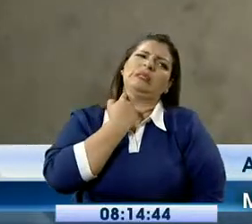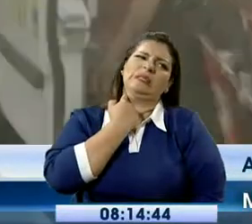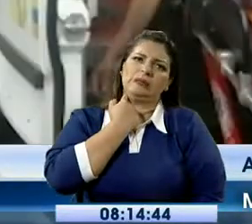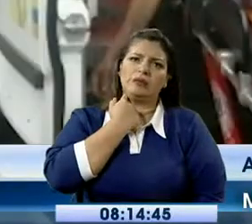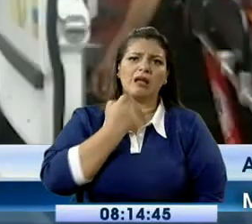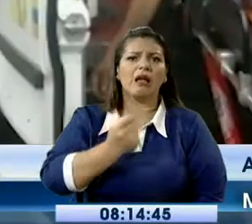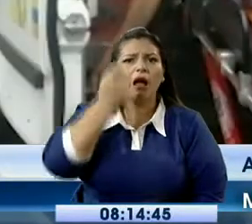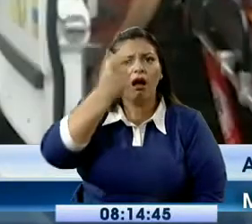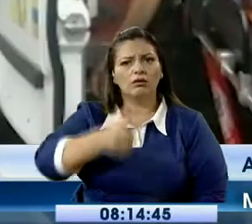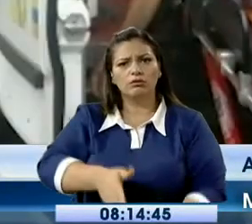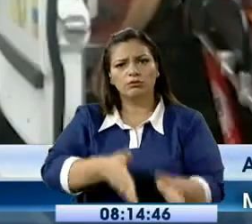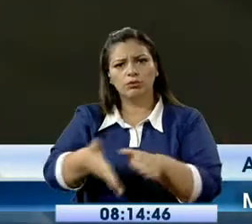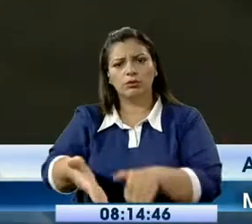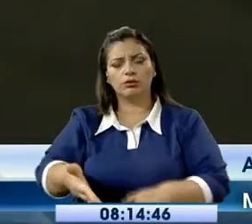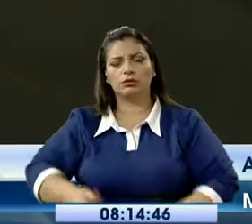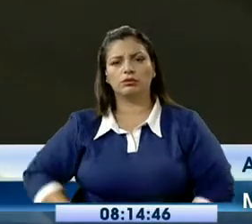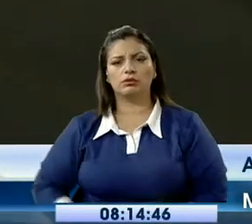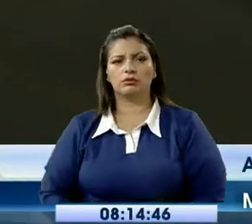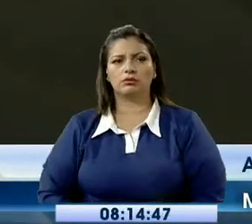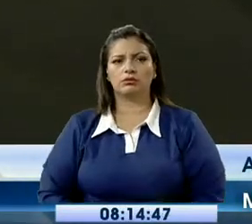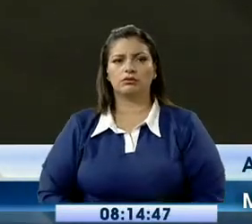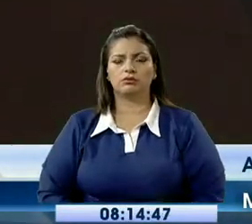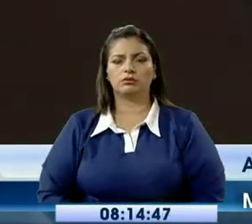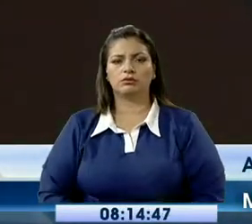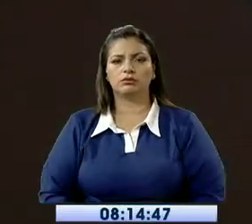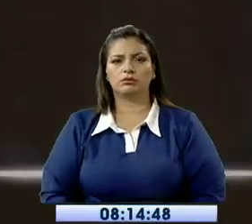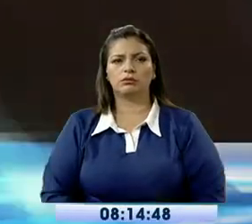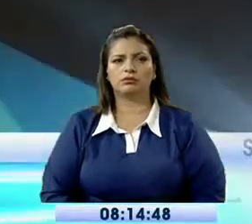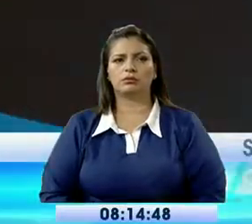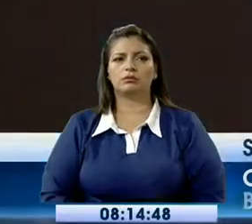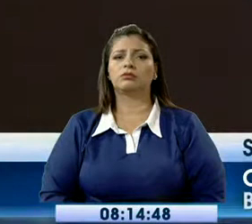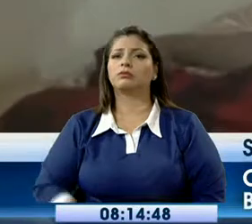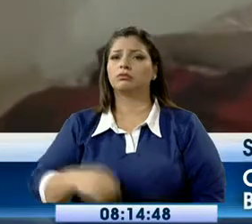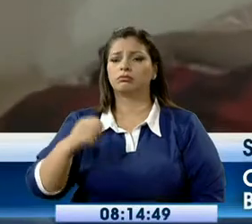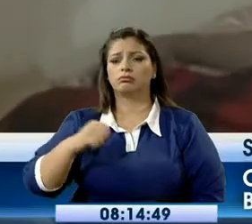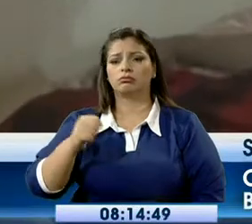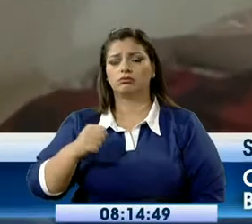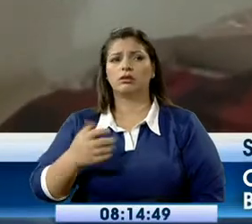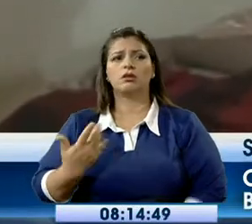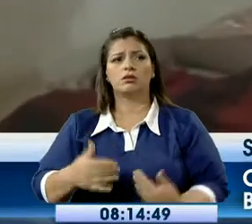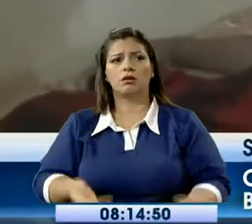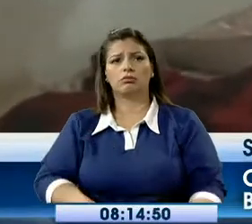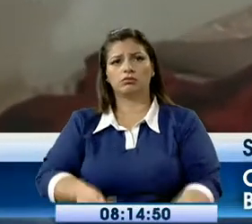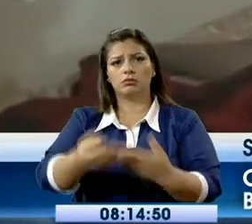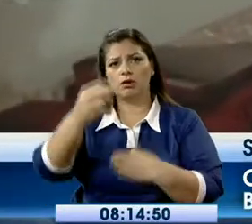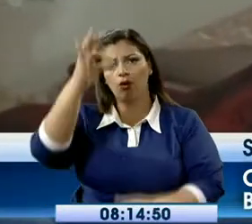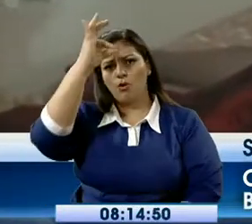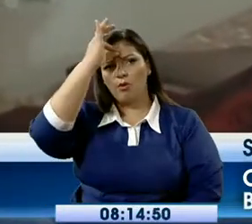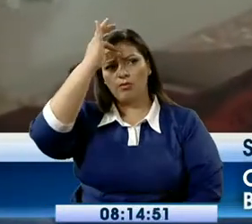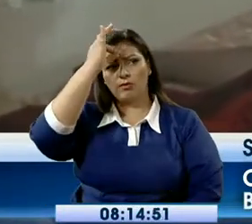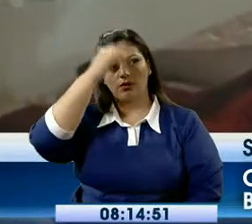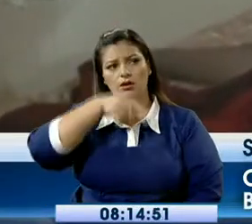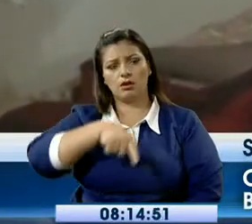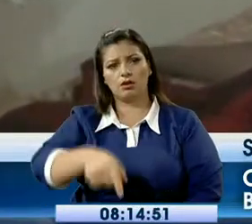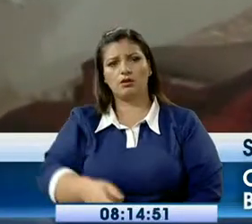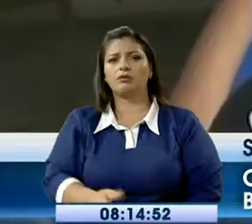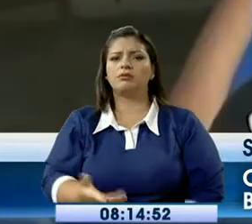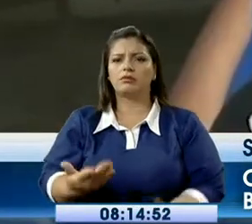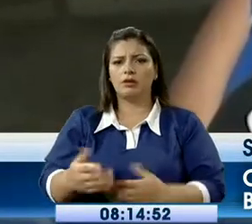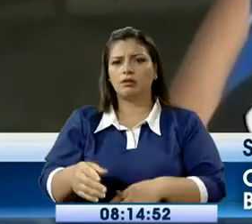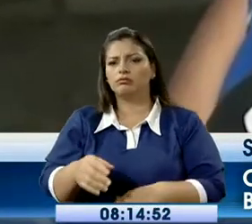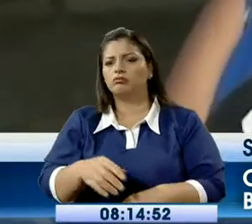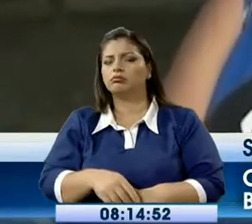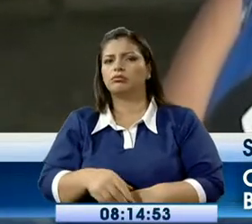aquí en esta parte. Sí, eso que lo tenemos ahí con medicina hasta ahorita